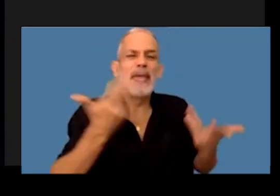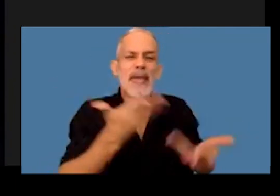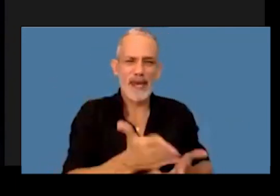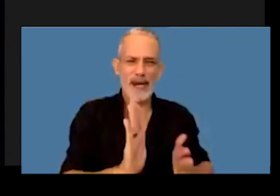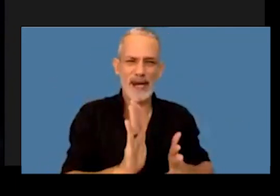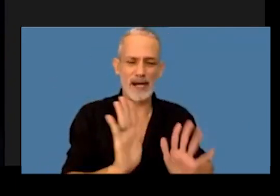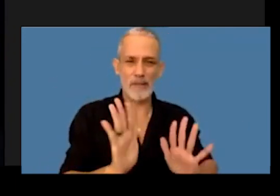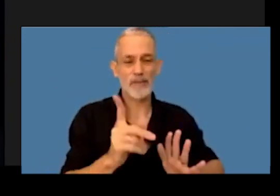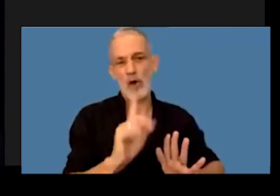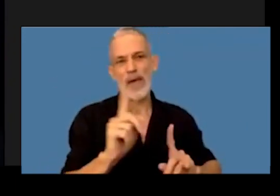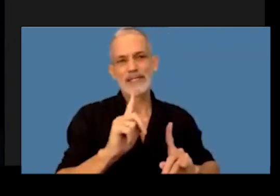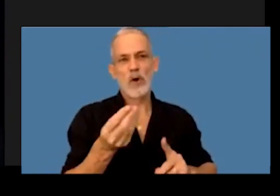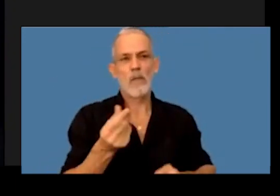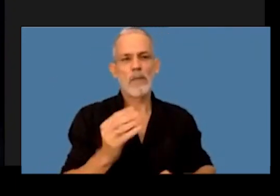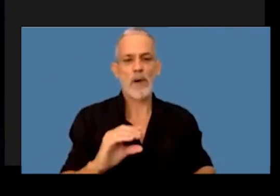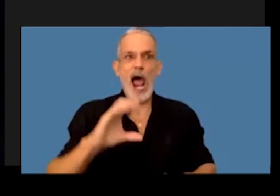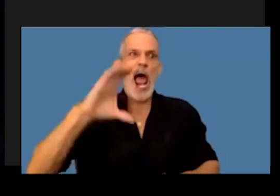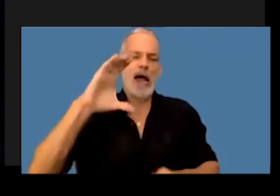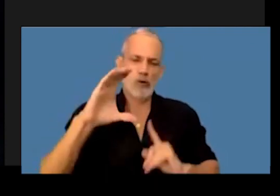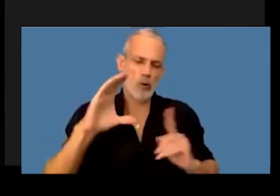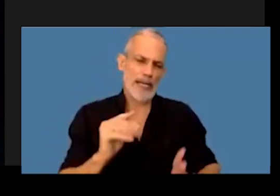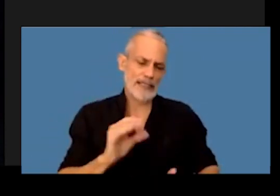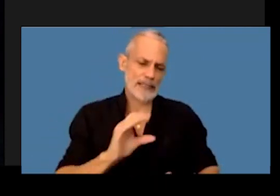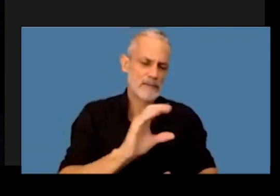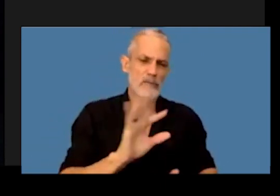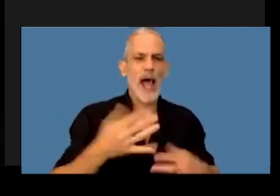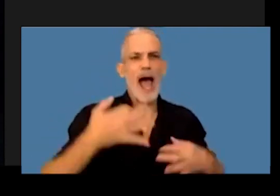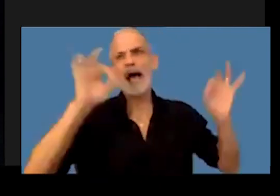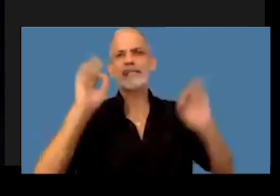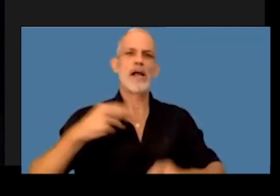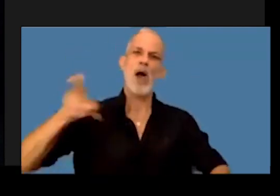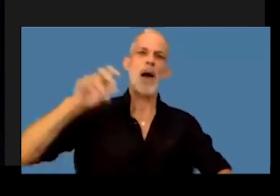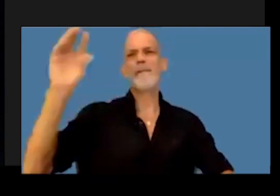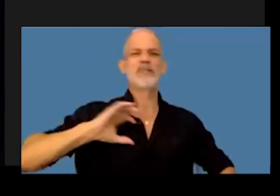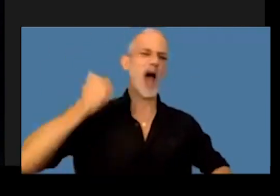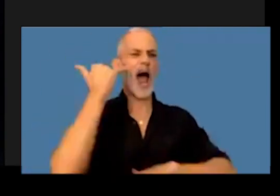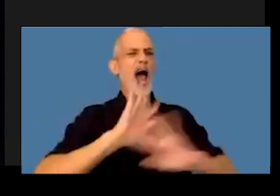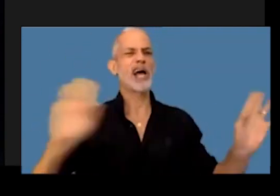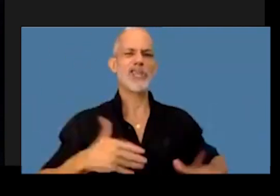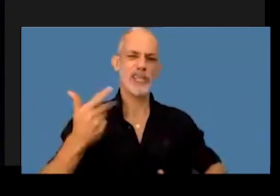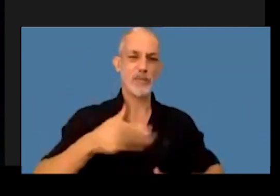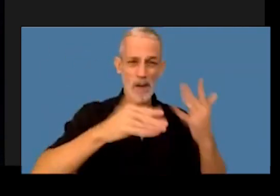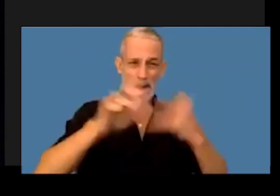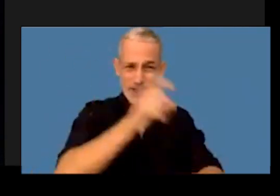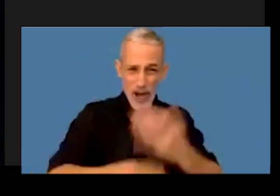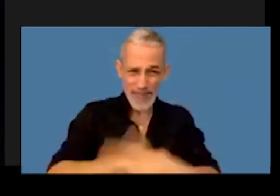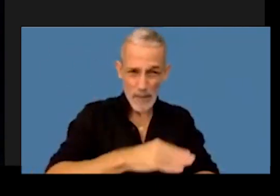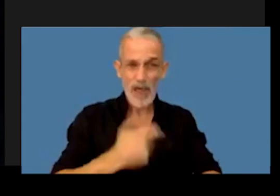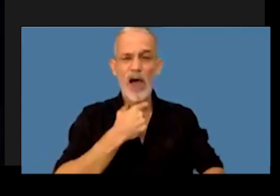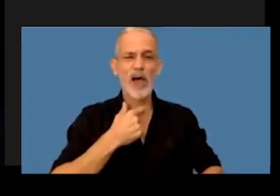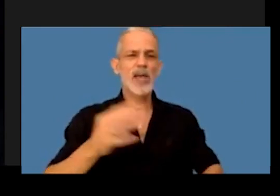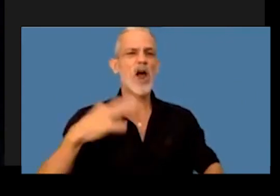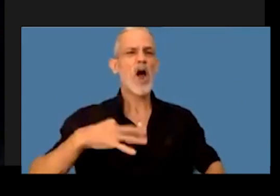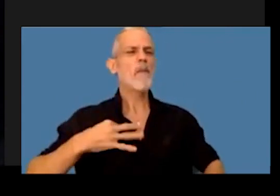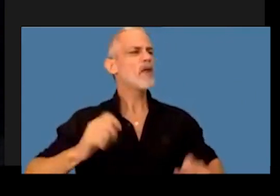un monto ni muy elevado, ni mucho menos. Nadie se salva con la pensión. Todas las personas con discapacidad quisieran gozar de una vida plenamente autónoma,